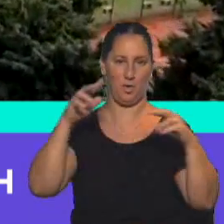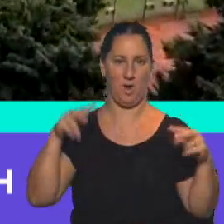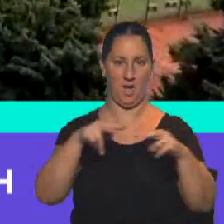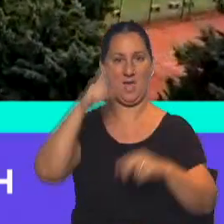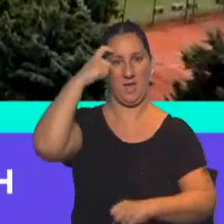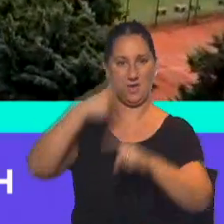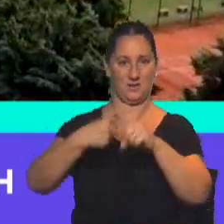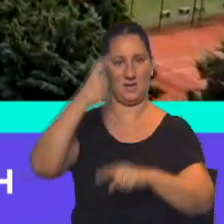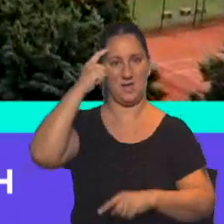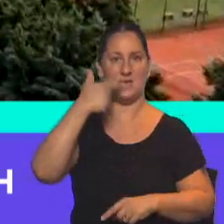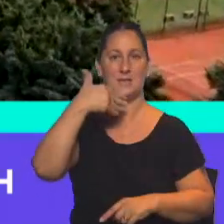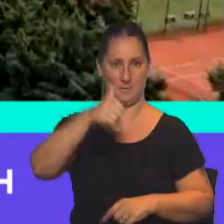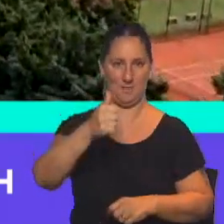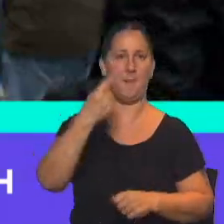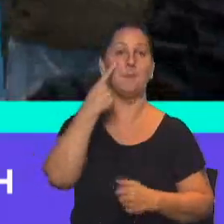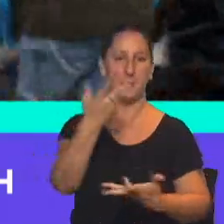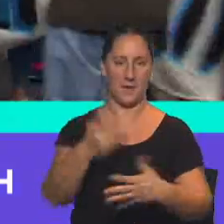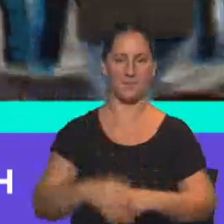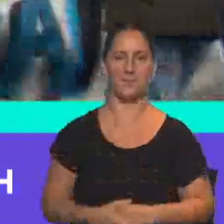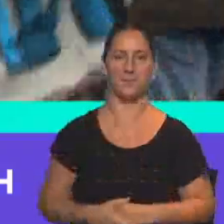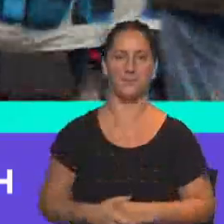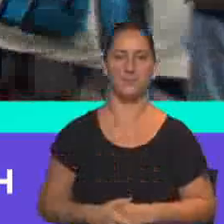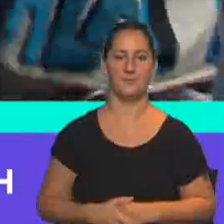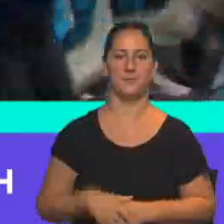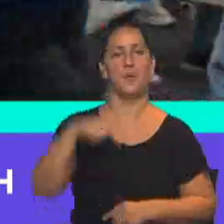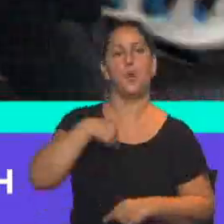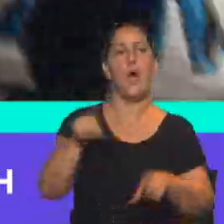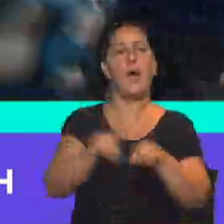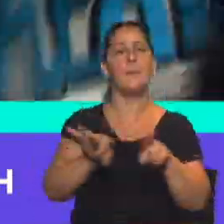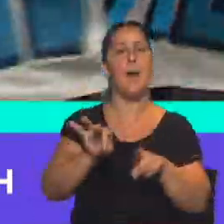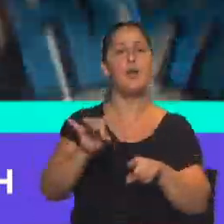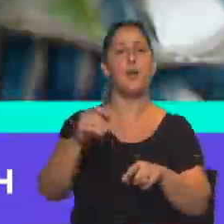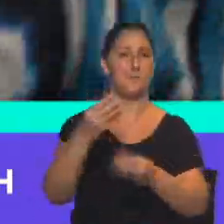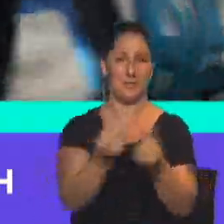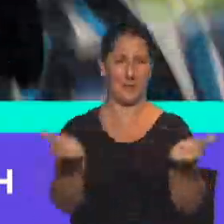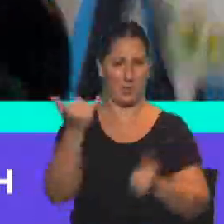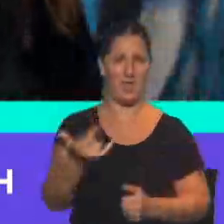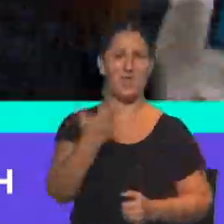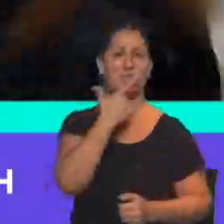ex ESMA. Aquí están las notas. Yo tuve un hermano desaparecido, 17 años,